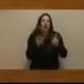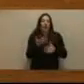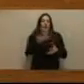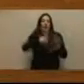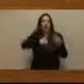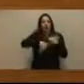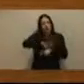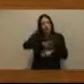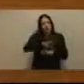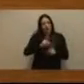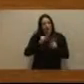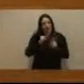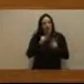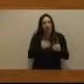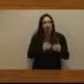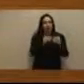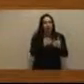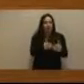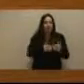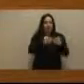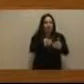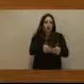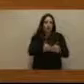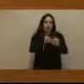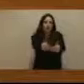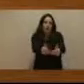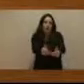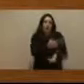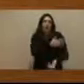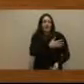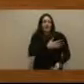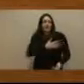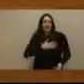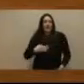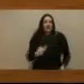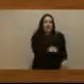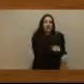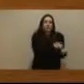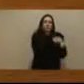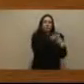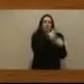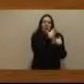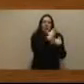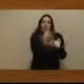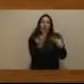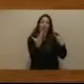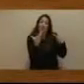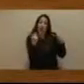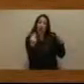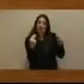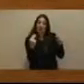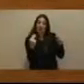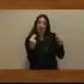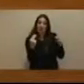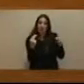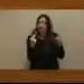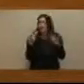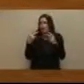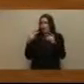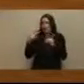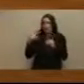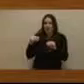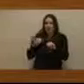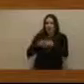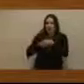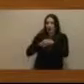las cosas. Y yo quiero que me cuente usted qué medidas puede acreditar usted documentalmente. Finalizo, señor presidente,